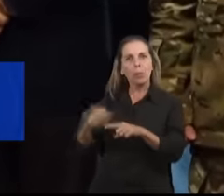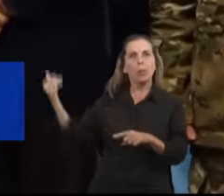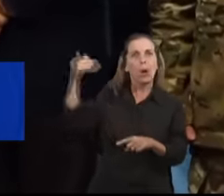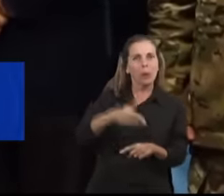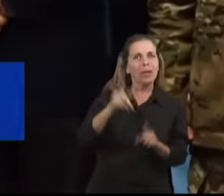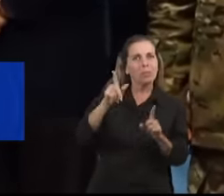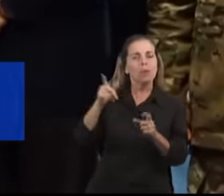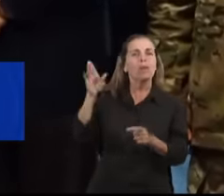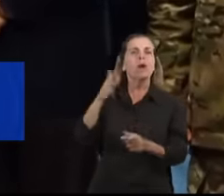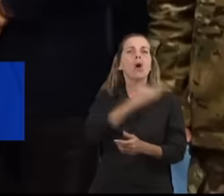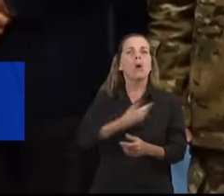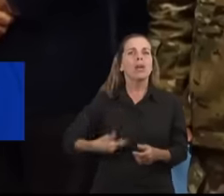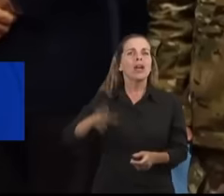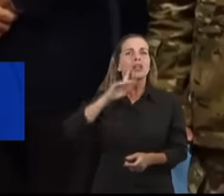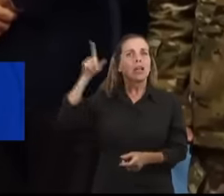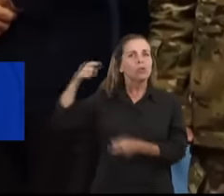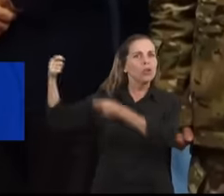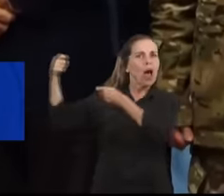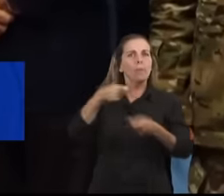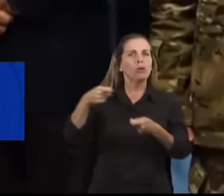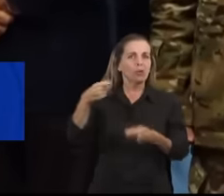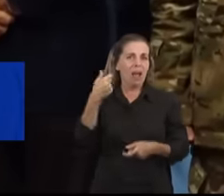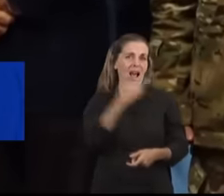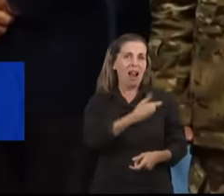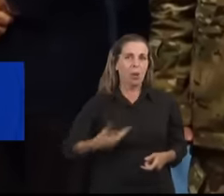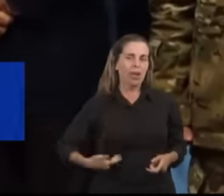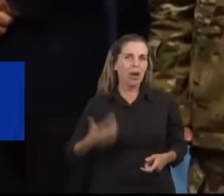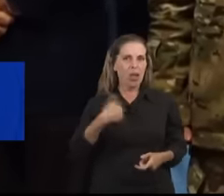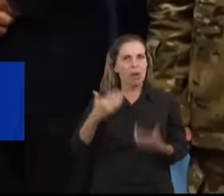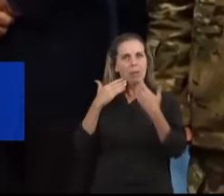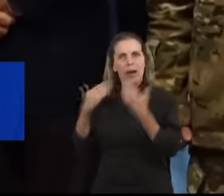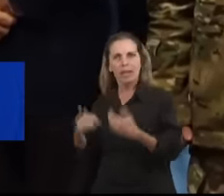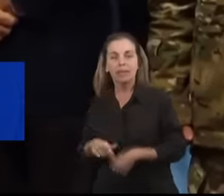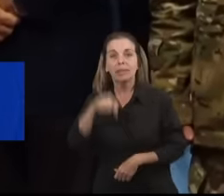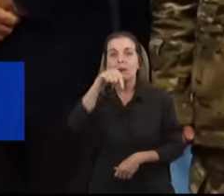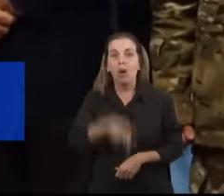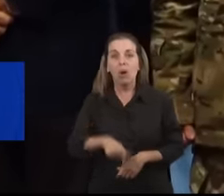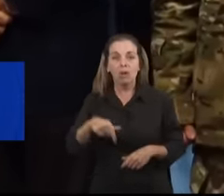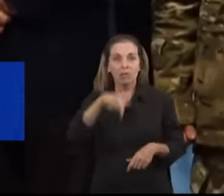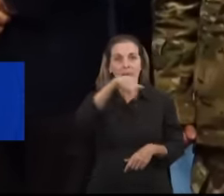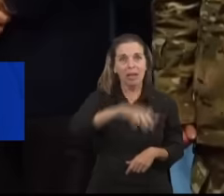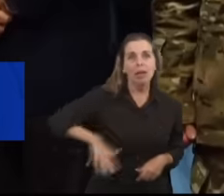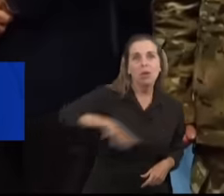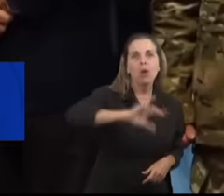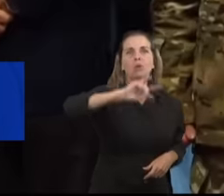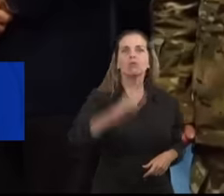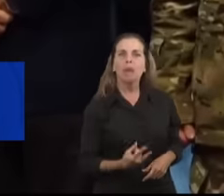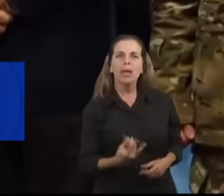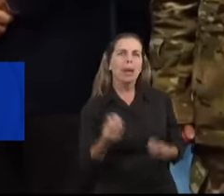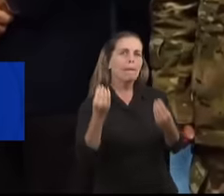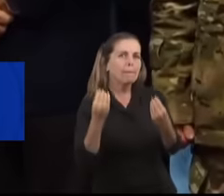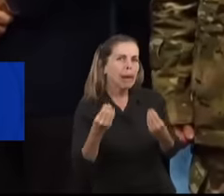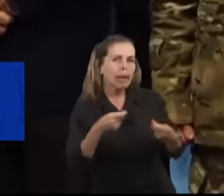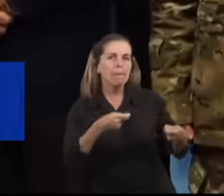Estados Unidos ha demostrado a este nuevo gobierno. Hoy nos encontramos aquí en Ushuaia para monitorear los avances